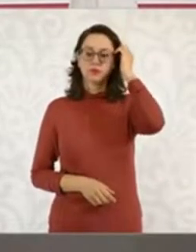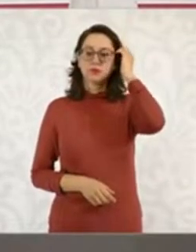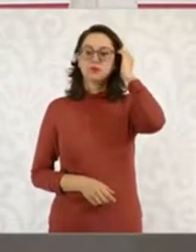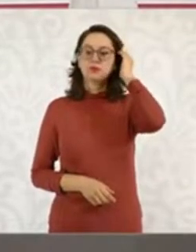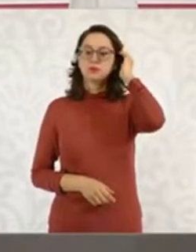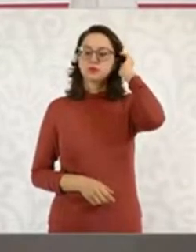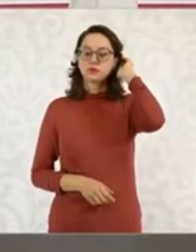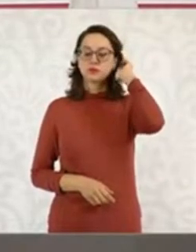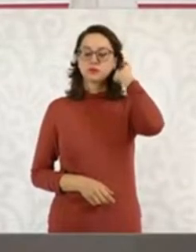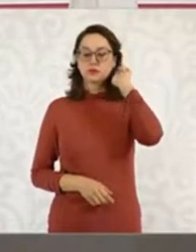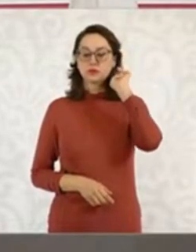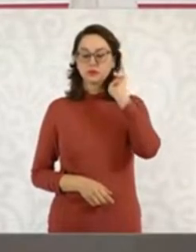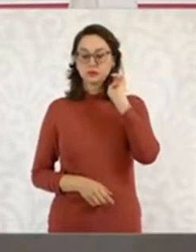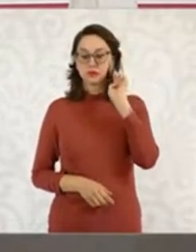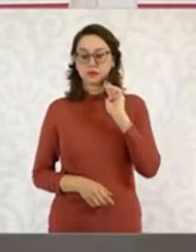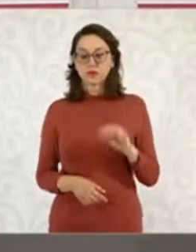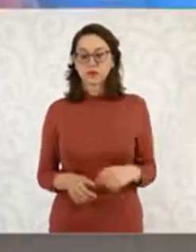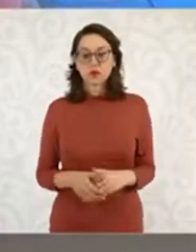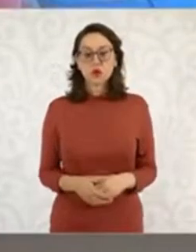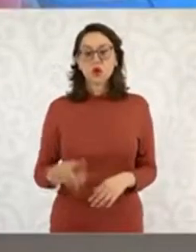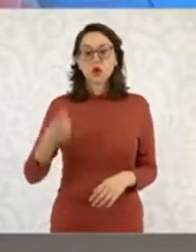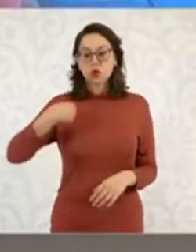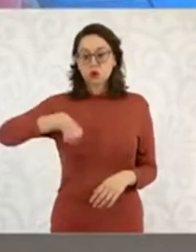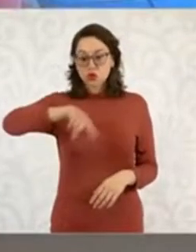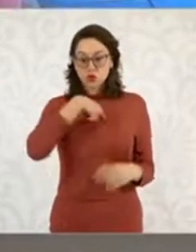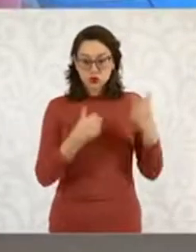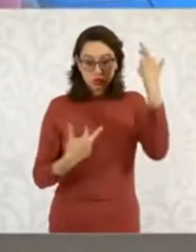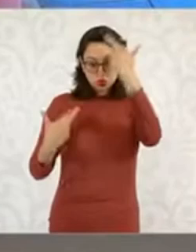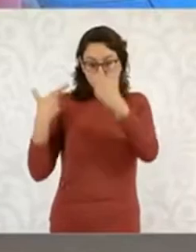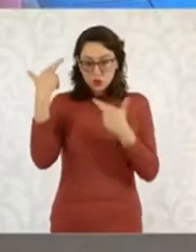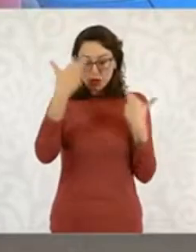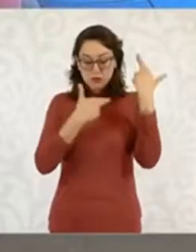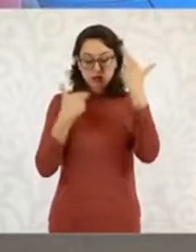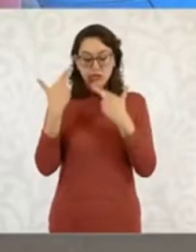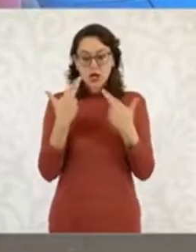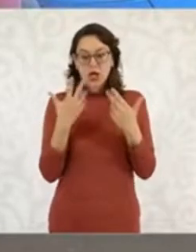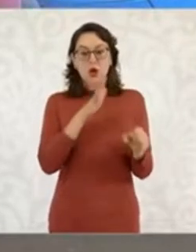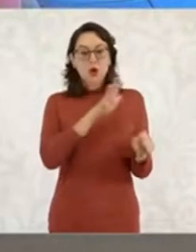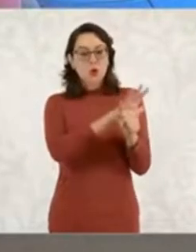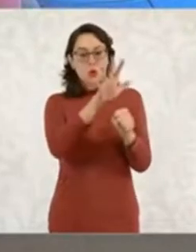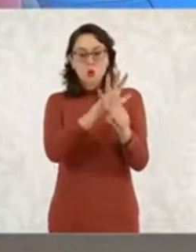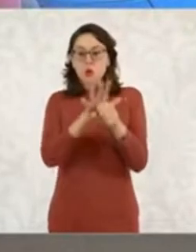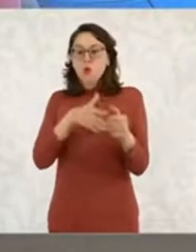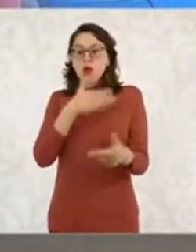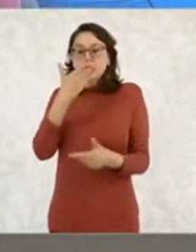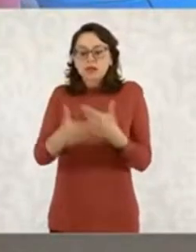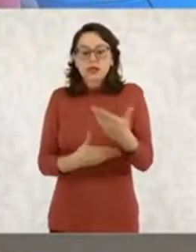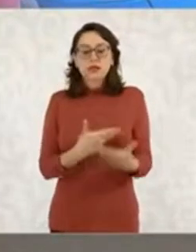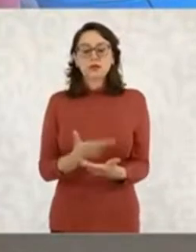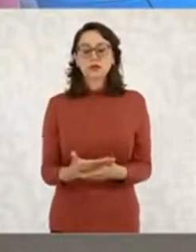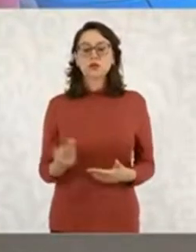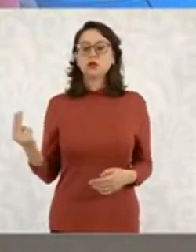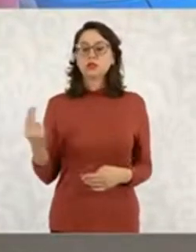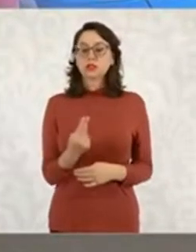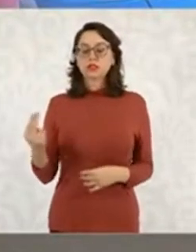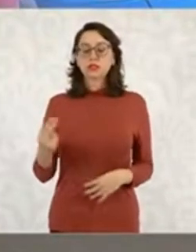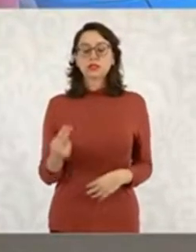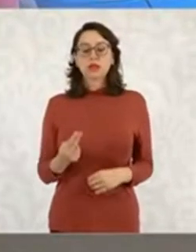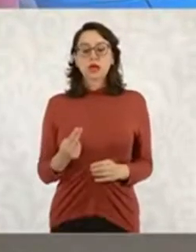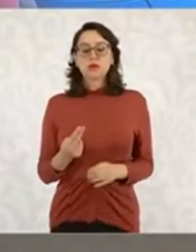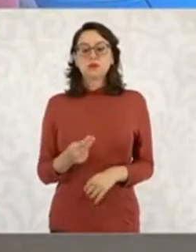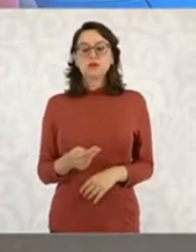Parte de los estudios de demanda nos han permitido ir haciendo las primeras aproximaciones de cuáles son los servicios interurbanos y cuáles son los